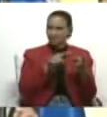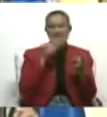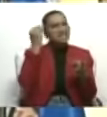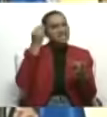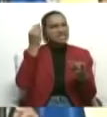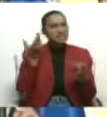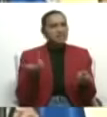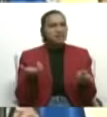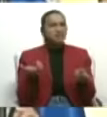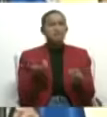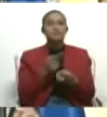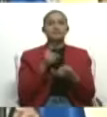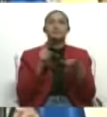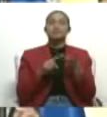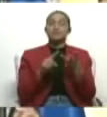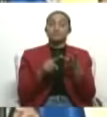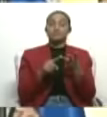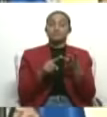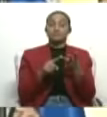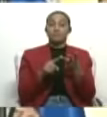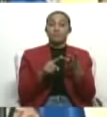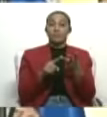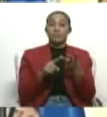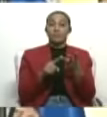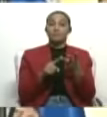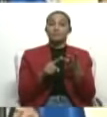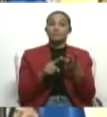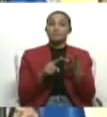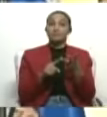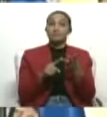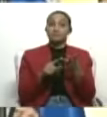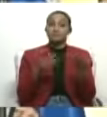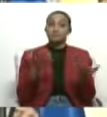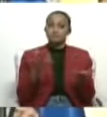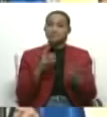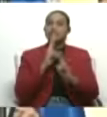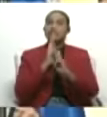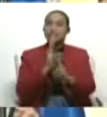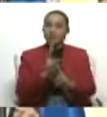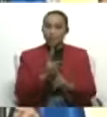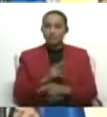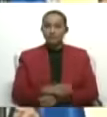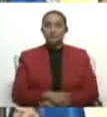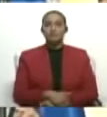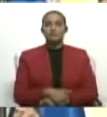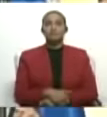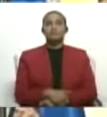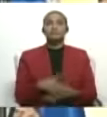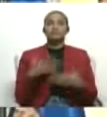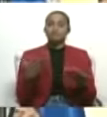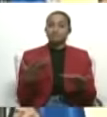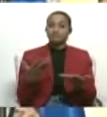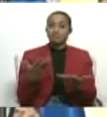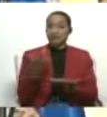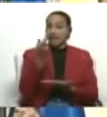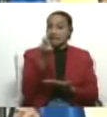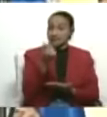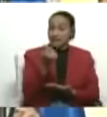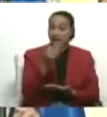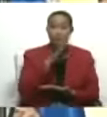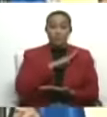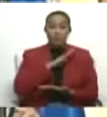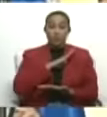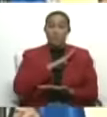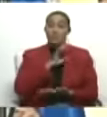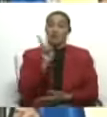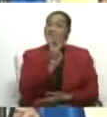la situación con el avión de que acaba de mencionar usted, el dinero venezolano, las reservas nacionales, así